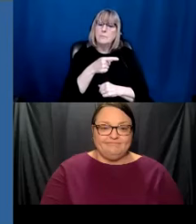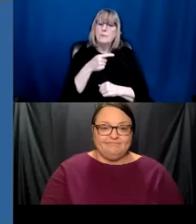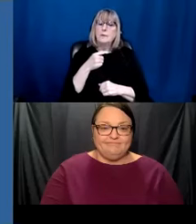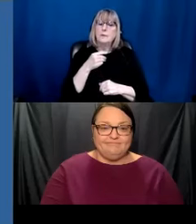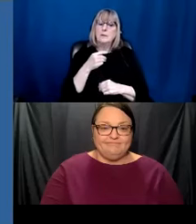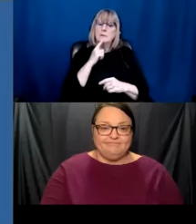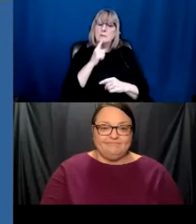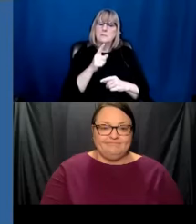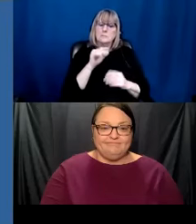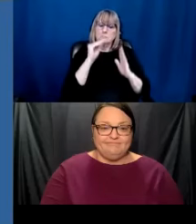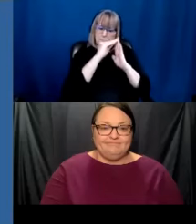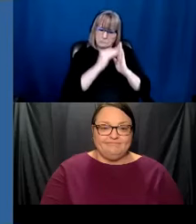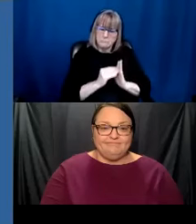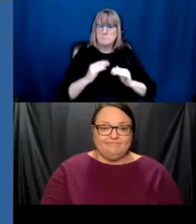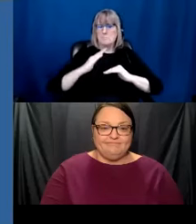CPP.